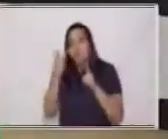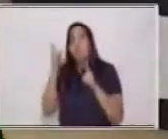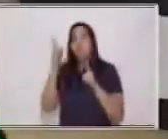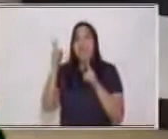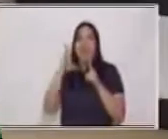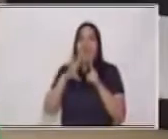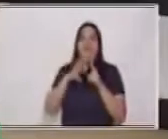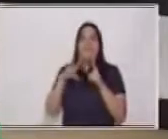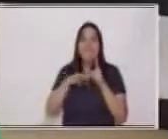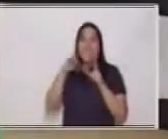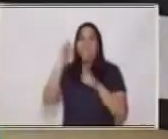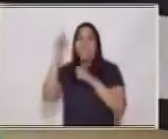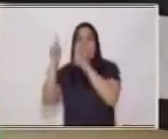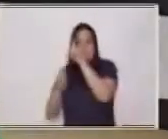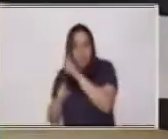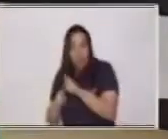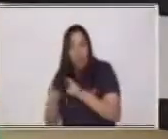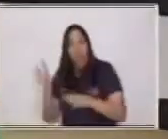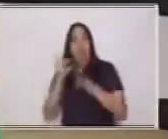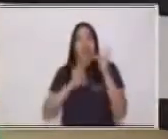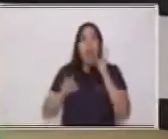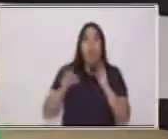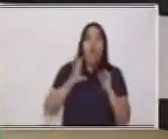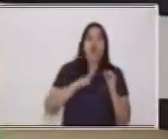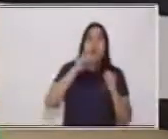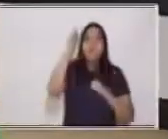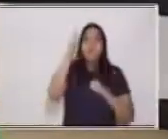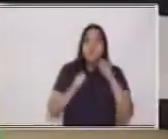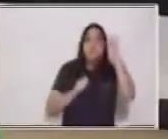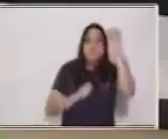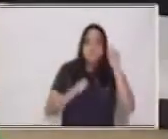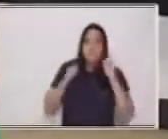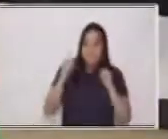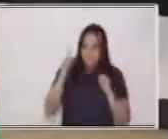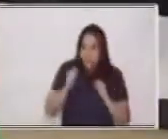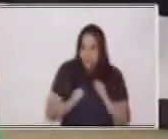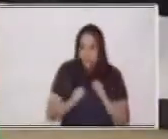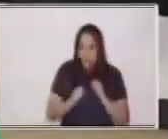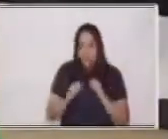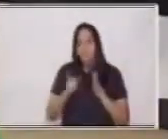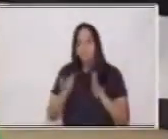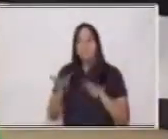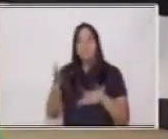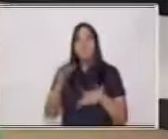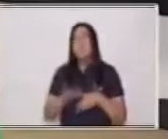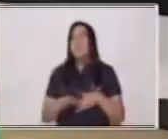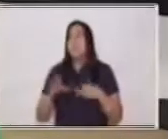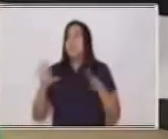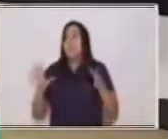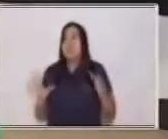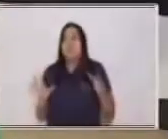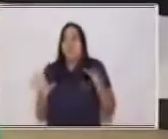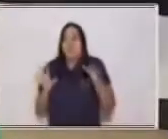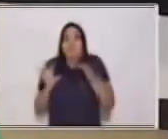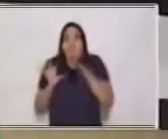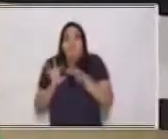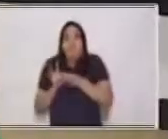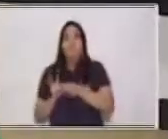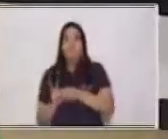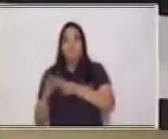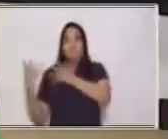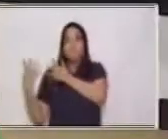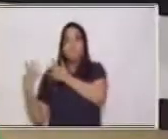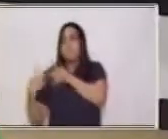signos, ¿verdad? Recuerda checarte por los signos. Y luego lo vas a unir, los vas a unir y con